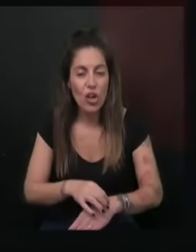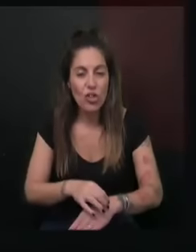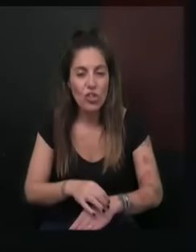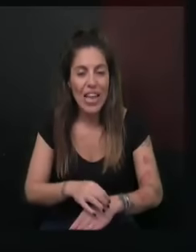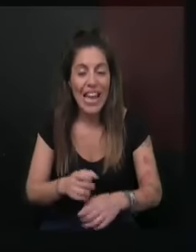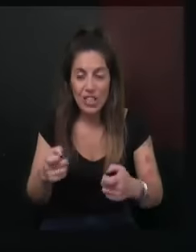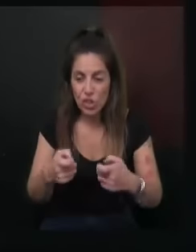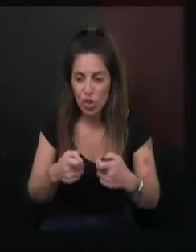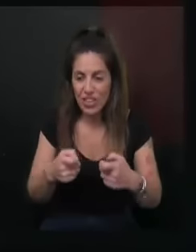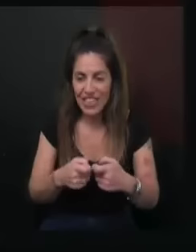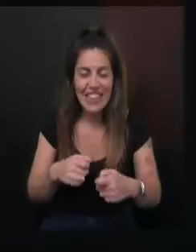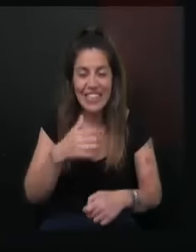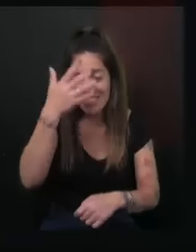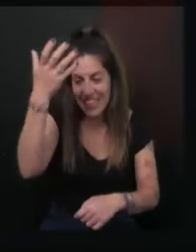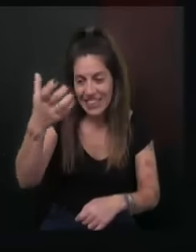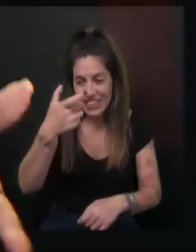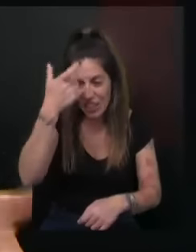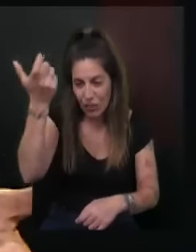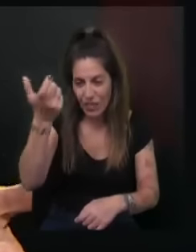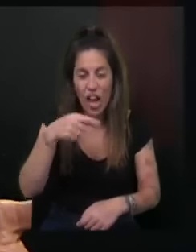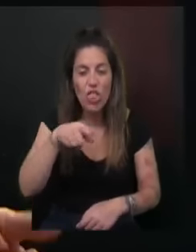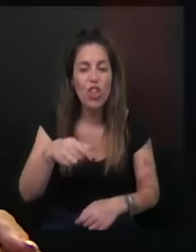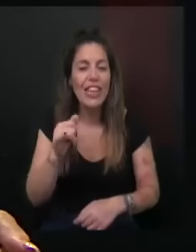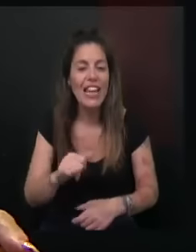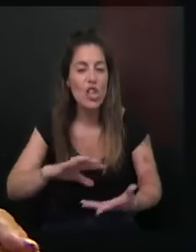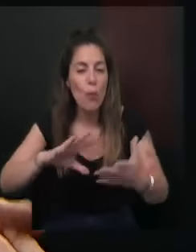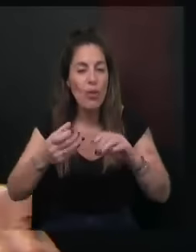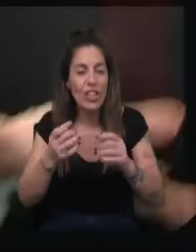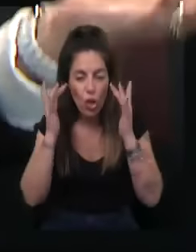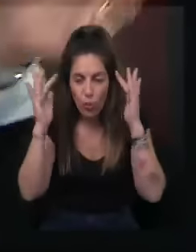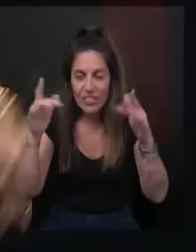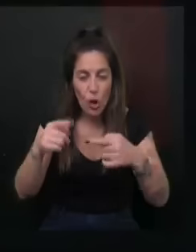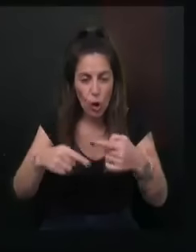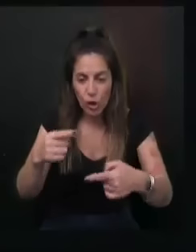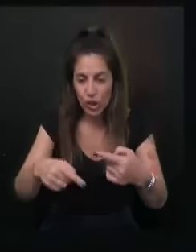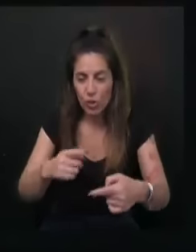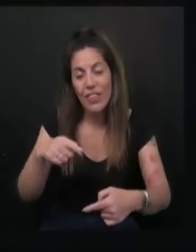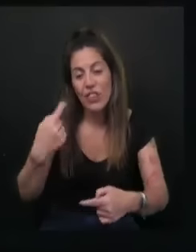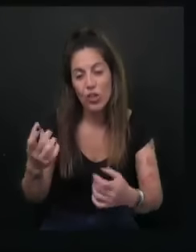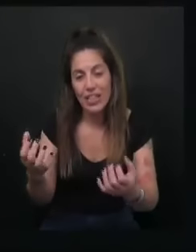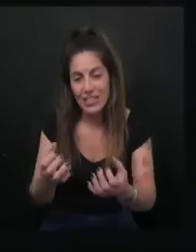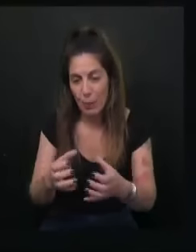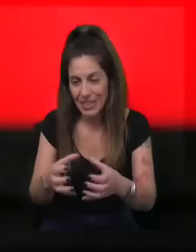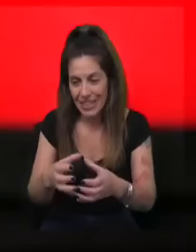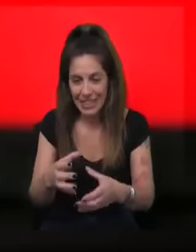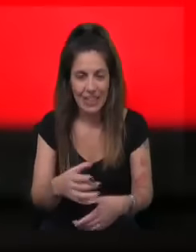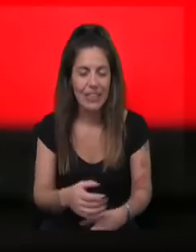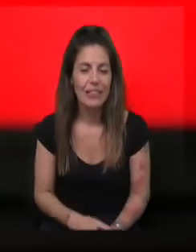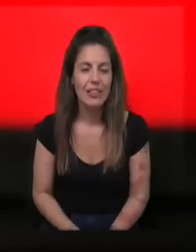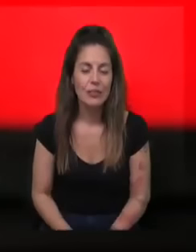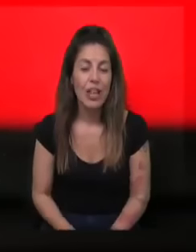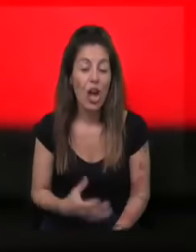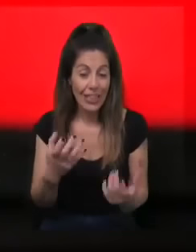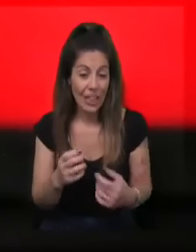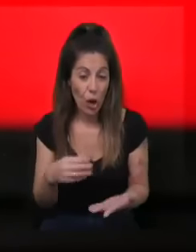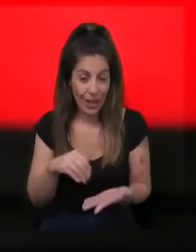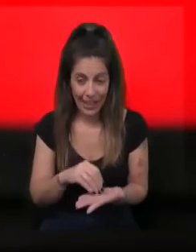sociedades científicas donde haya el modelo de Educación continua de otras especialidades quiero decir una cosa respecto a la